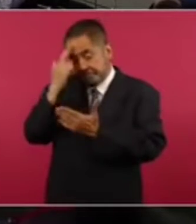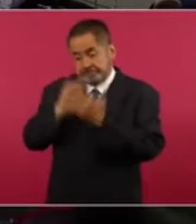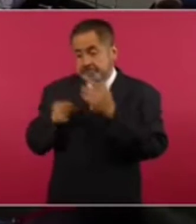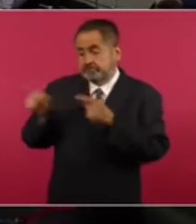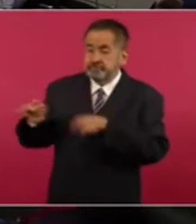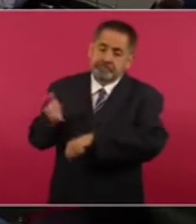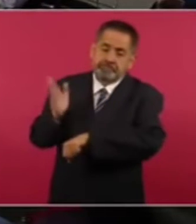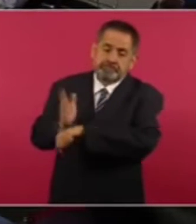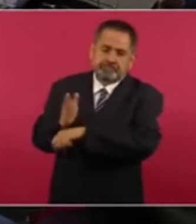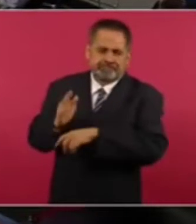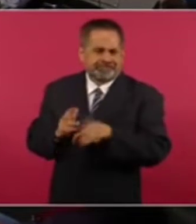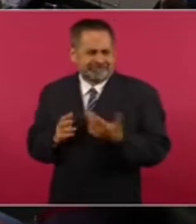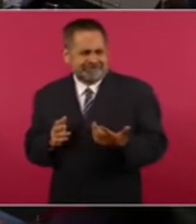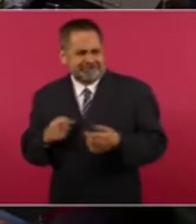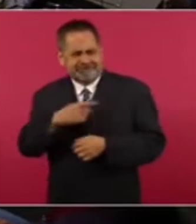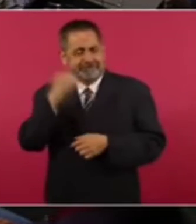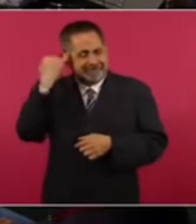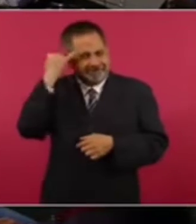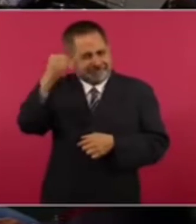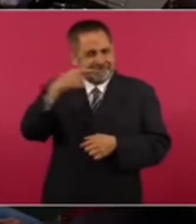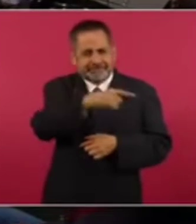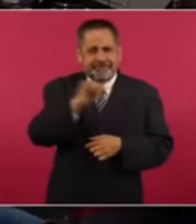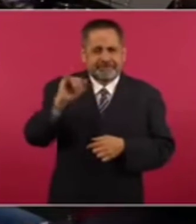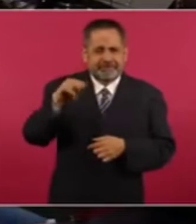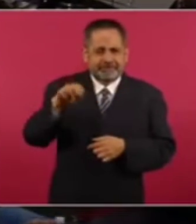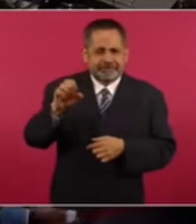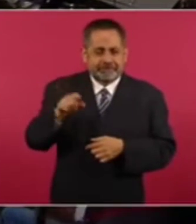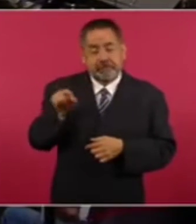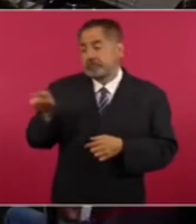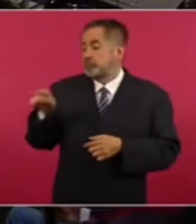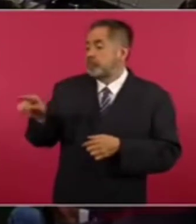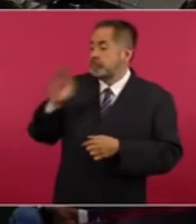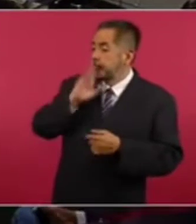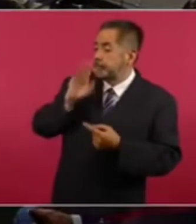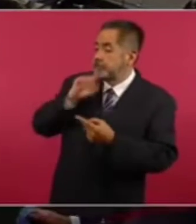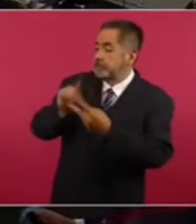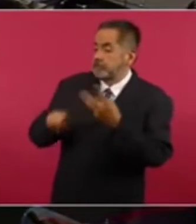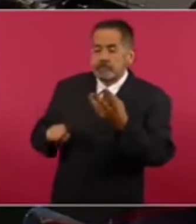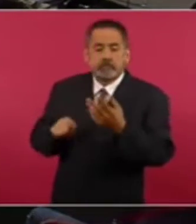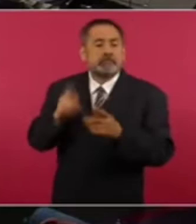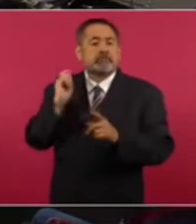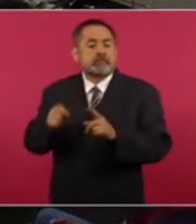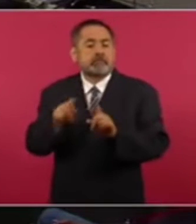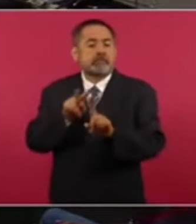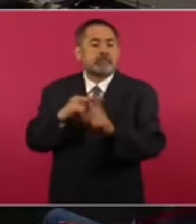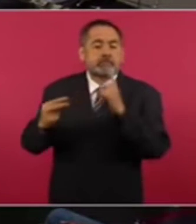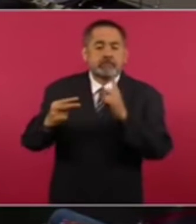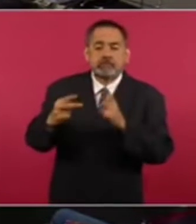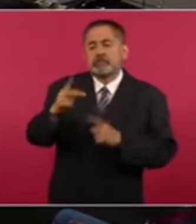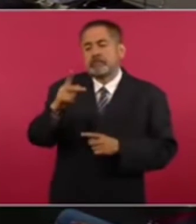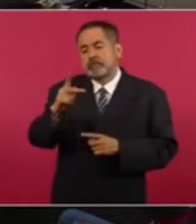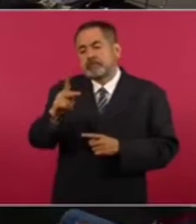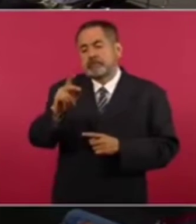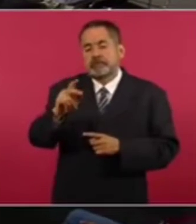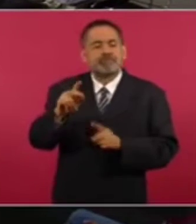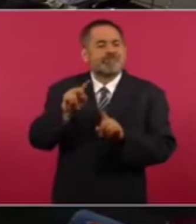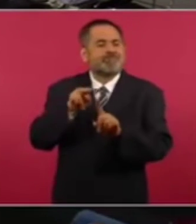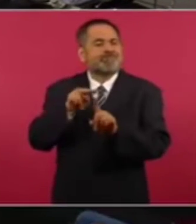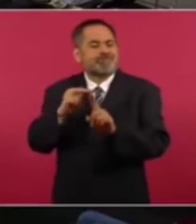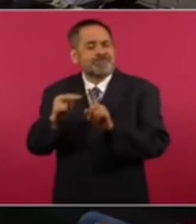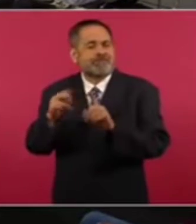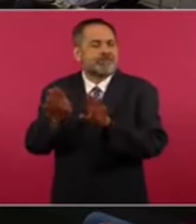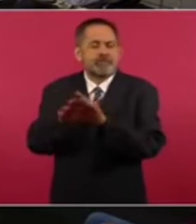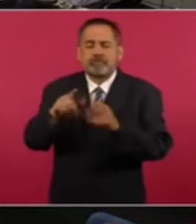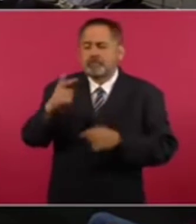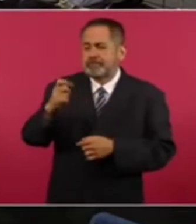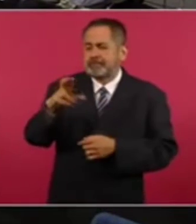criterio del propio INE, pues alguna violencia de género, le llaman violencia política de género. Sin embargo, el